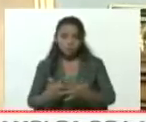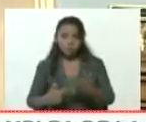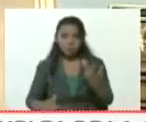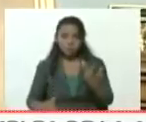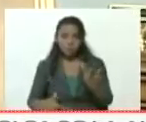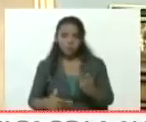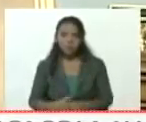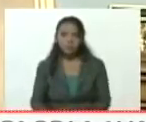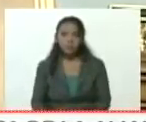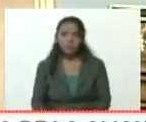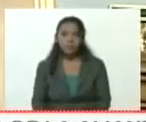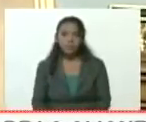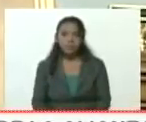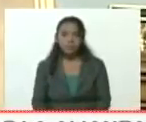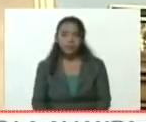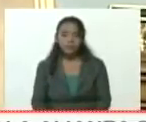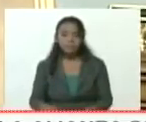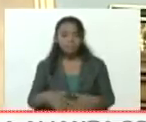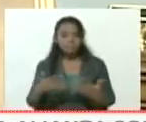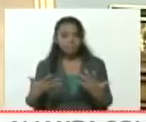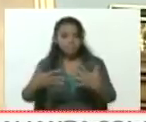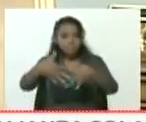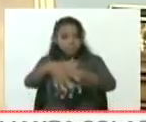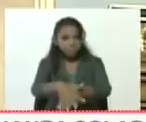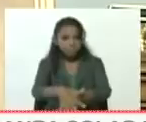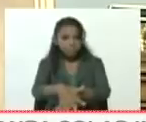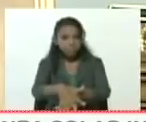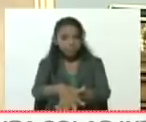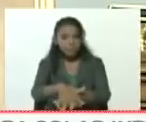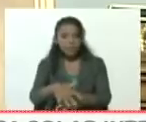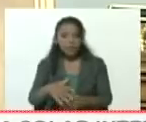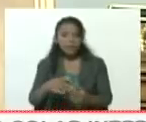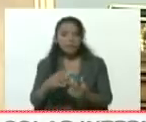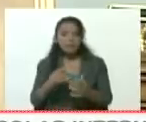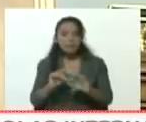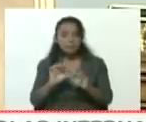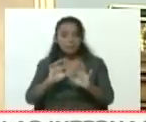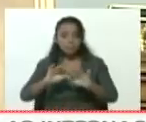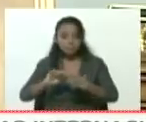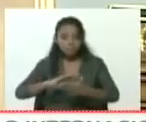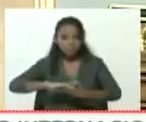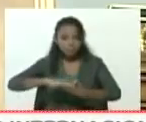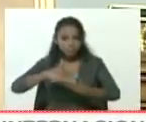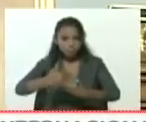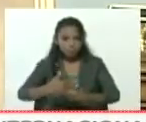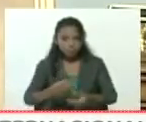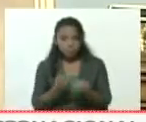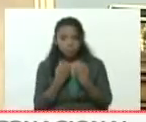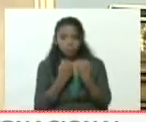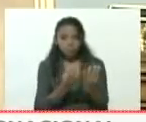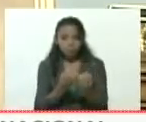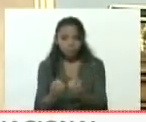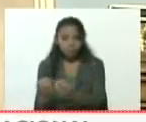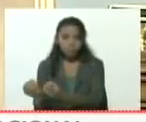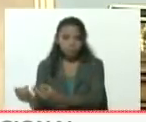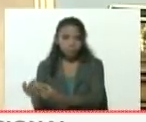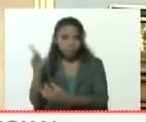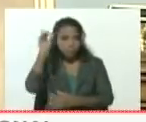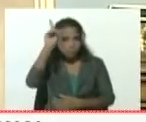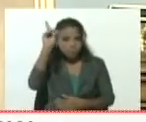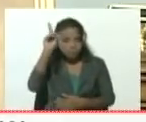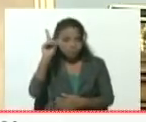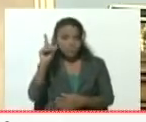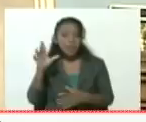gratuita, que integra la dotación de Canaima, del programa Canaima, tanto para los docentes como para nuestros